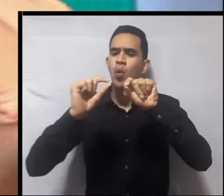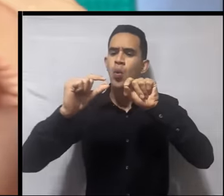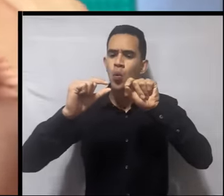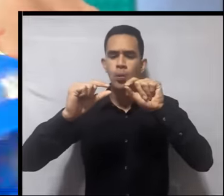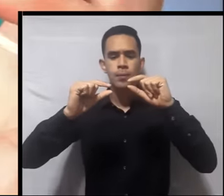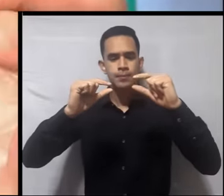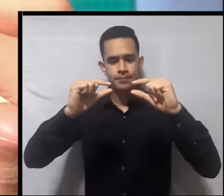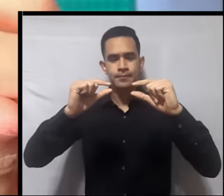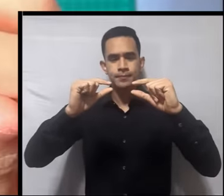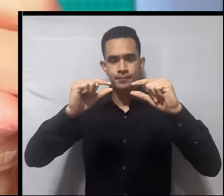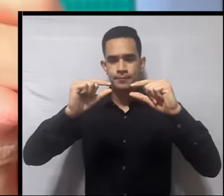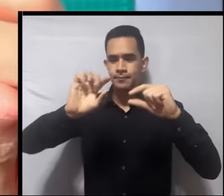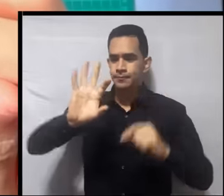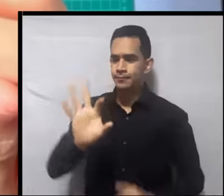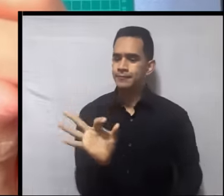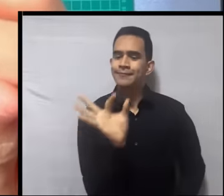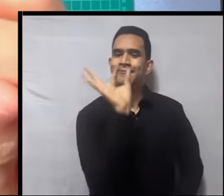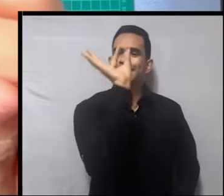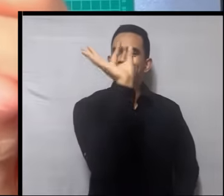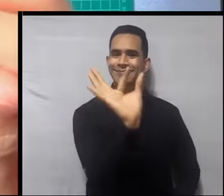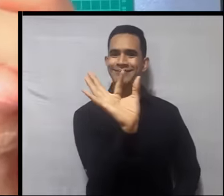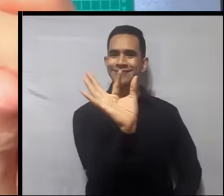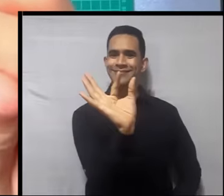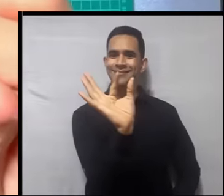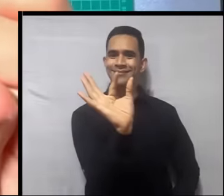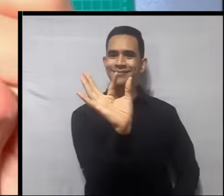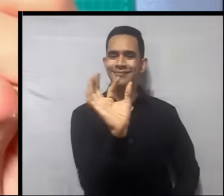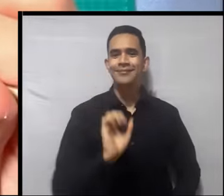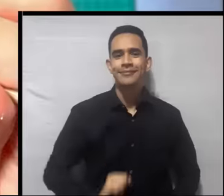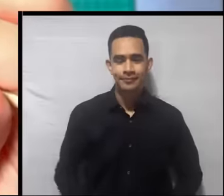medio. Así nos quedaría el resultado.